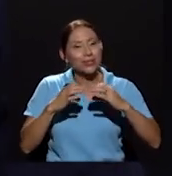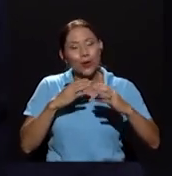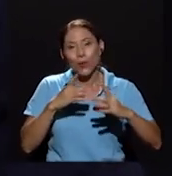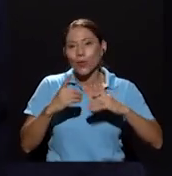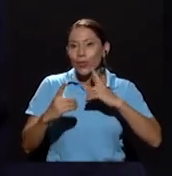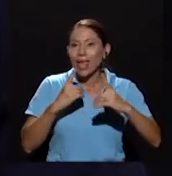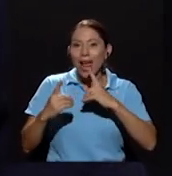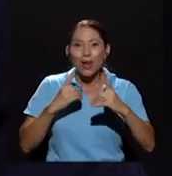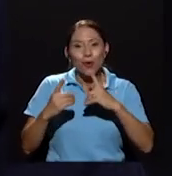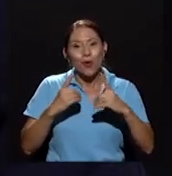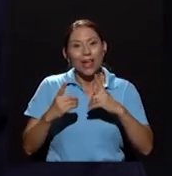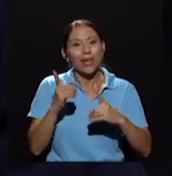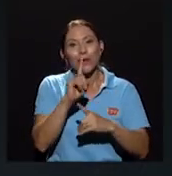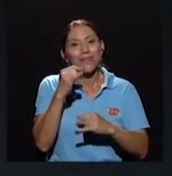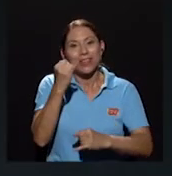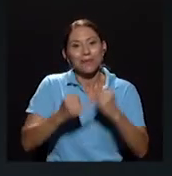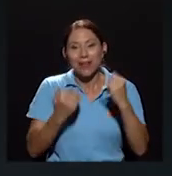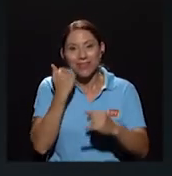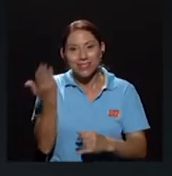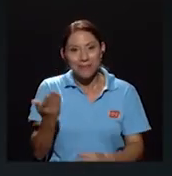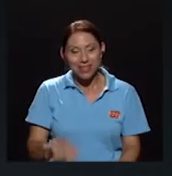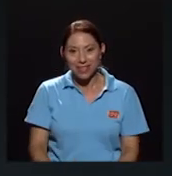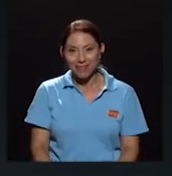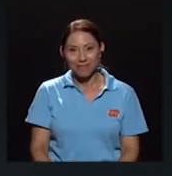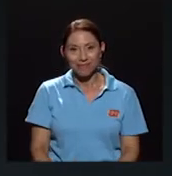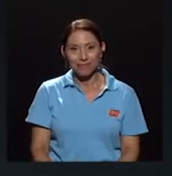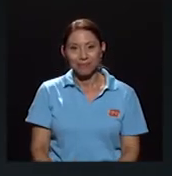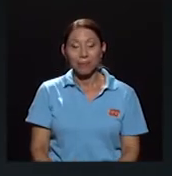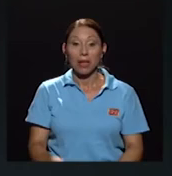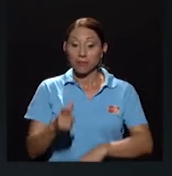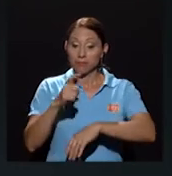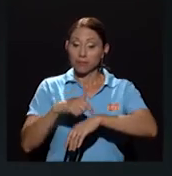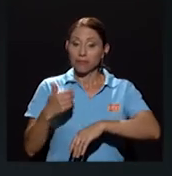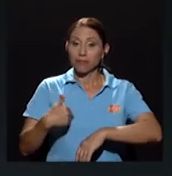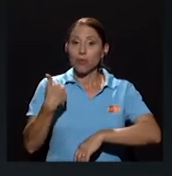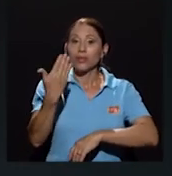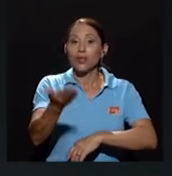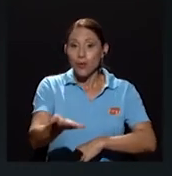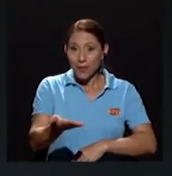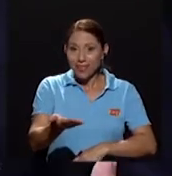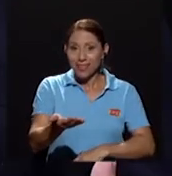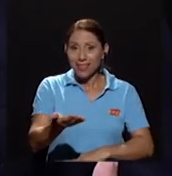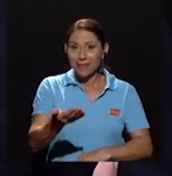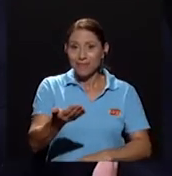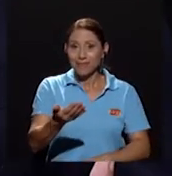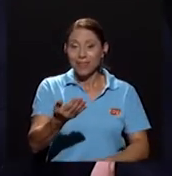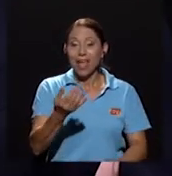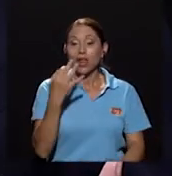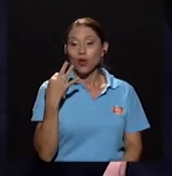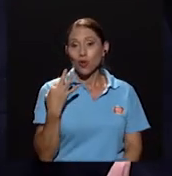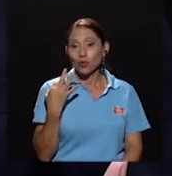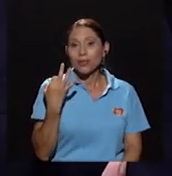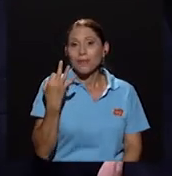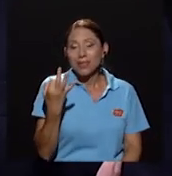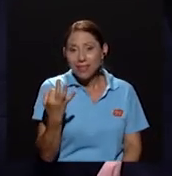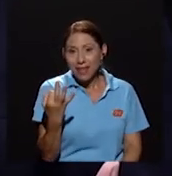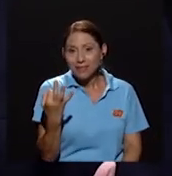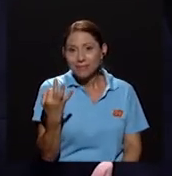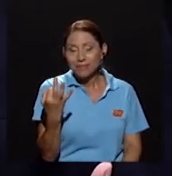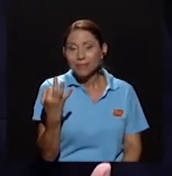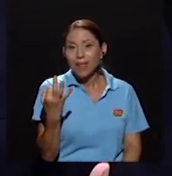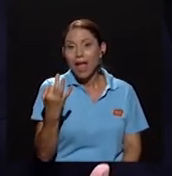diálogo que no iba a terminar fácilmente posteriormente nos invitan en a otra